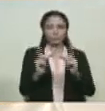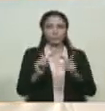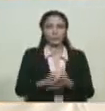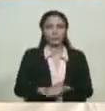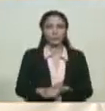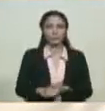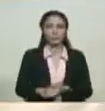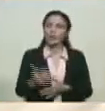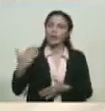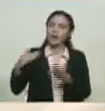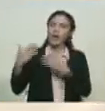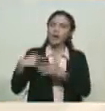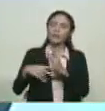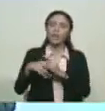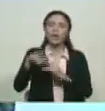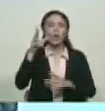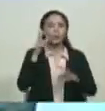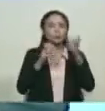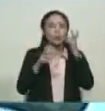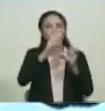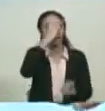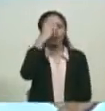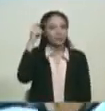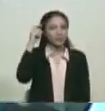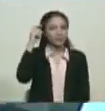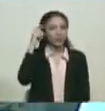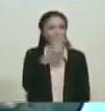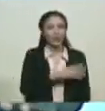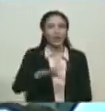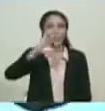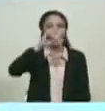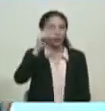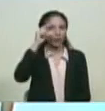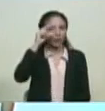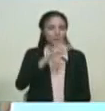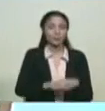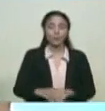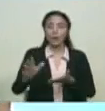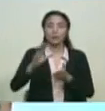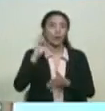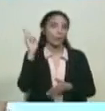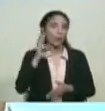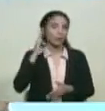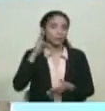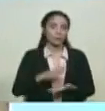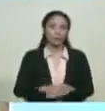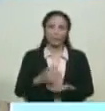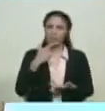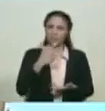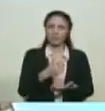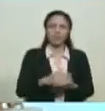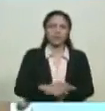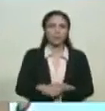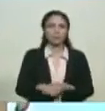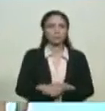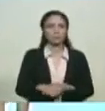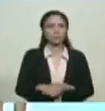Estaba escuchando ahorita a nuestro canciller, el compañero Jorge Arreaza, desde Washington, D.C.